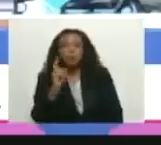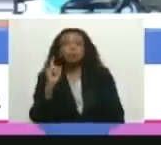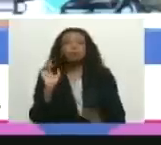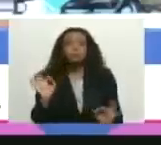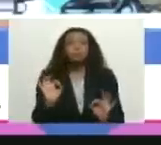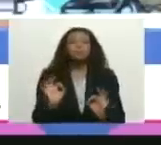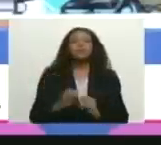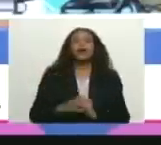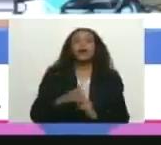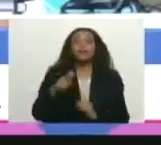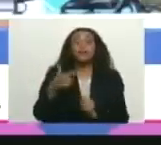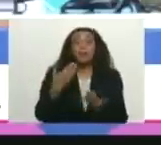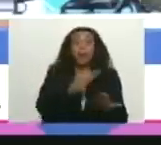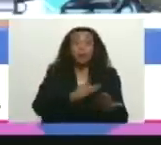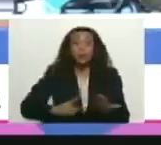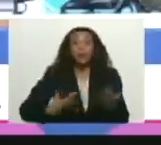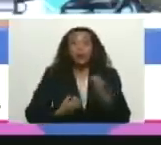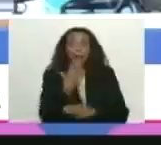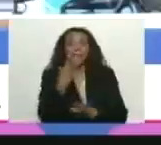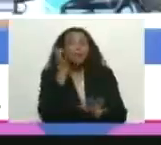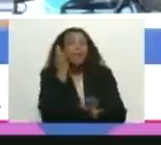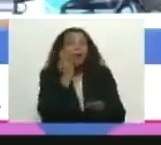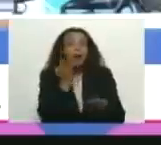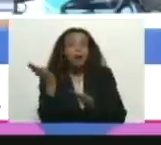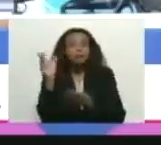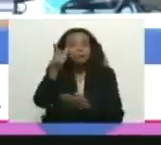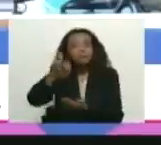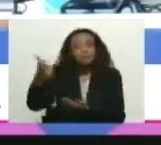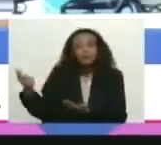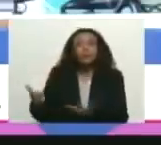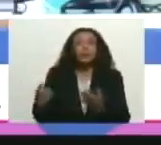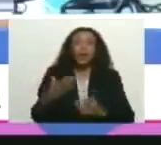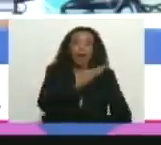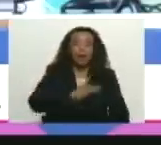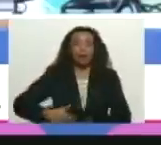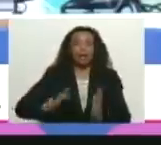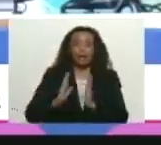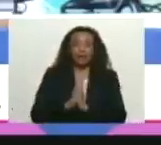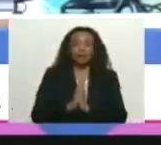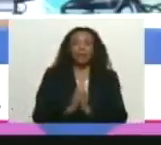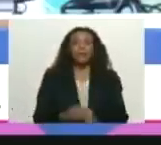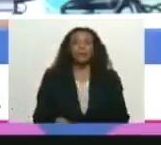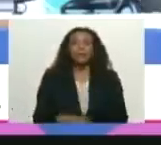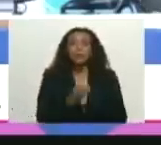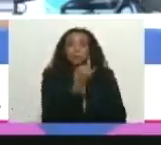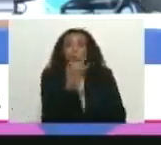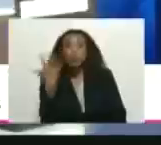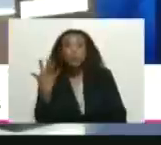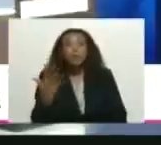Selmira Gutiérrez Palmar, que es la encargada del mantenimiento de la iglesia Santo Cristo de Aranza. Correcto, son números